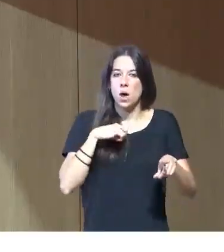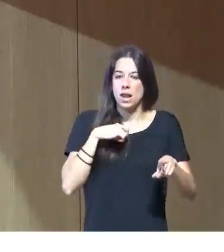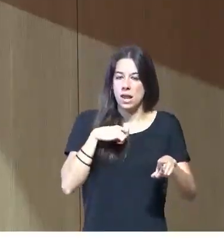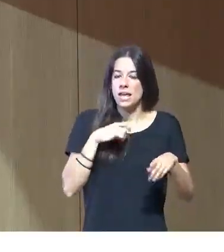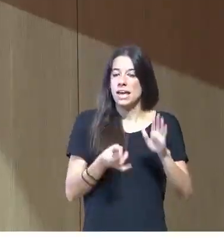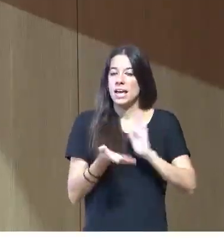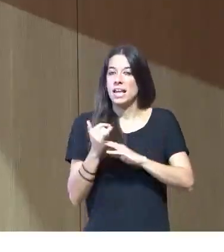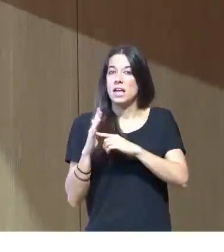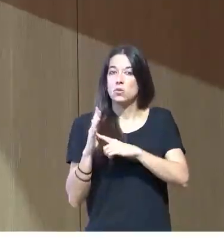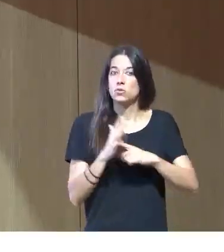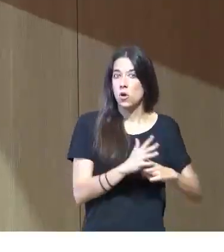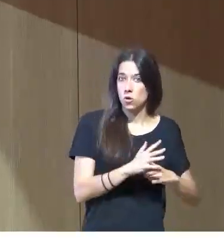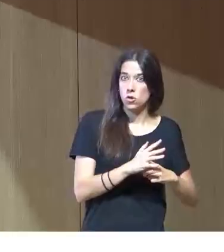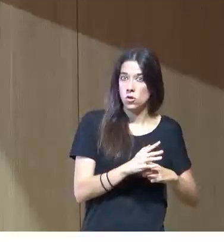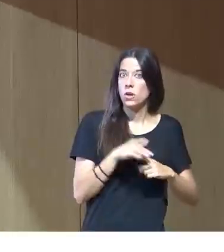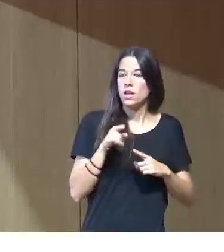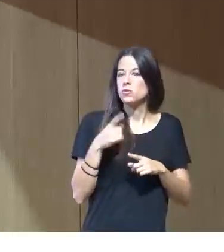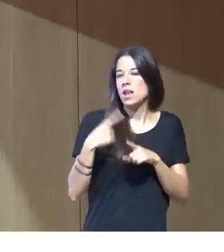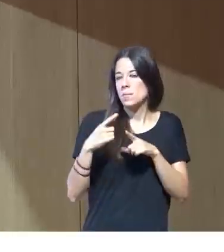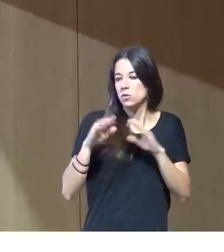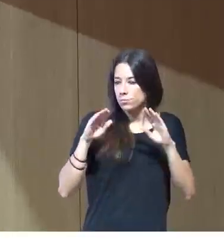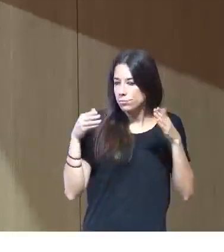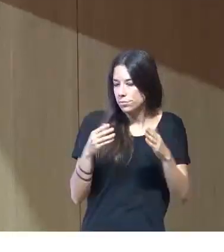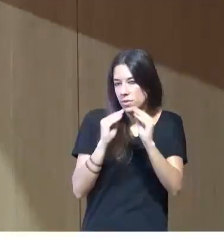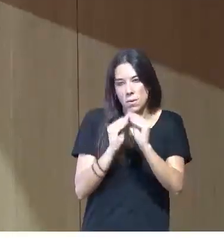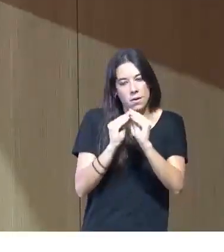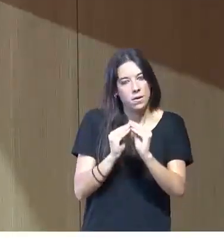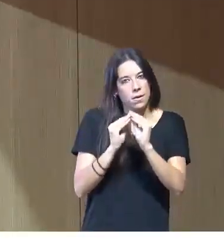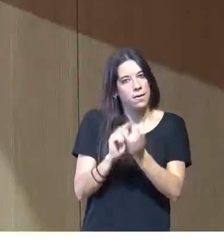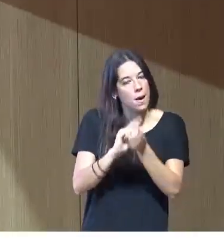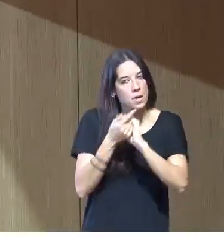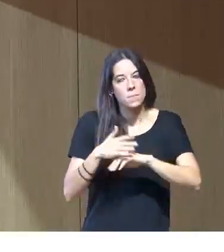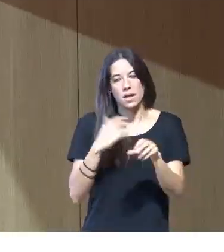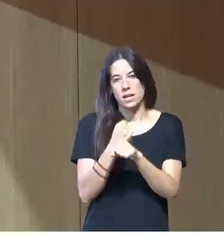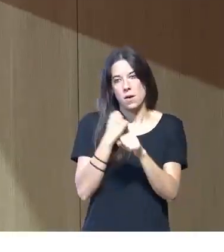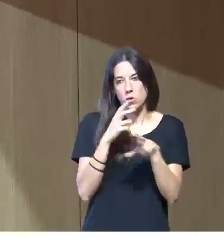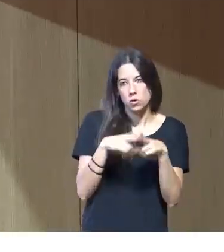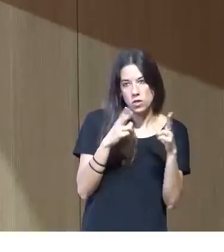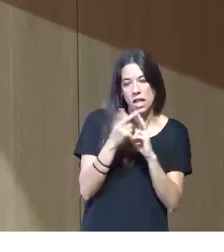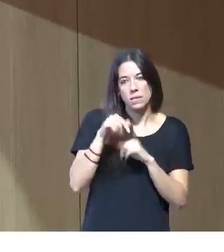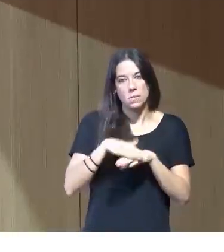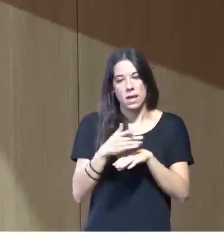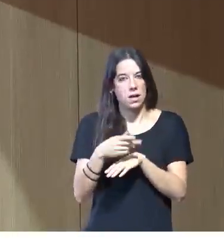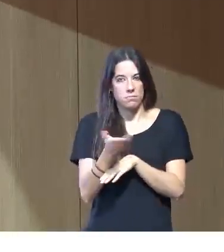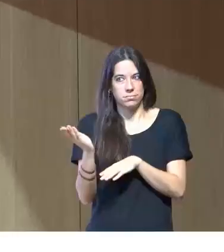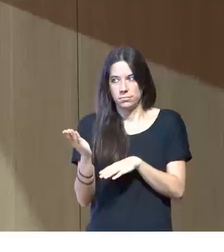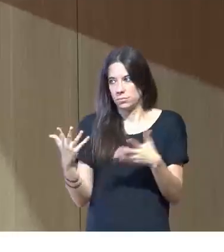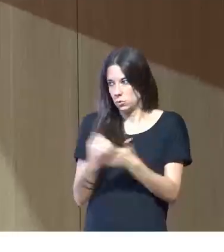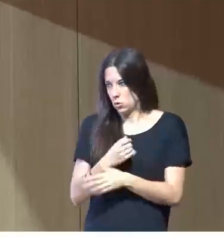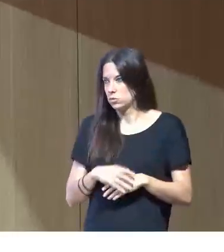exclusión es es un elemento de trabajo para para el trabajo social y es un elemento de preocupación para el trabajo